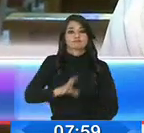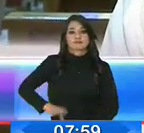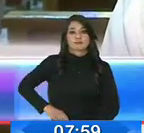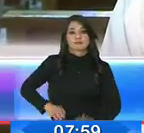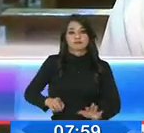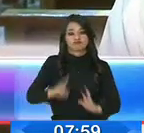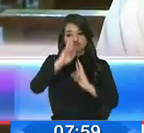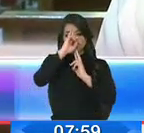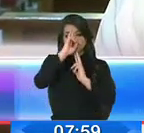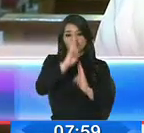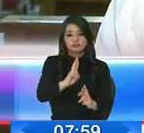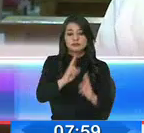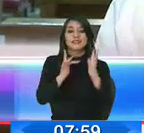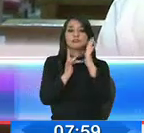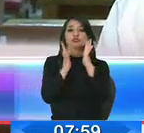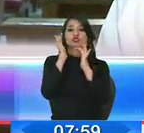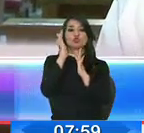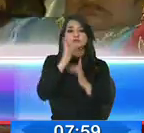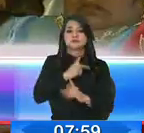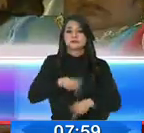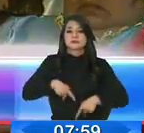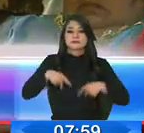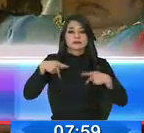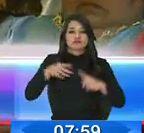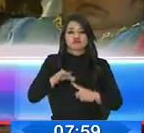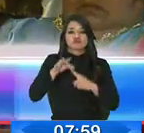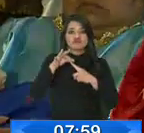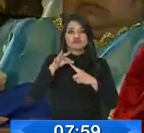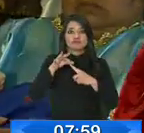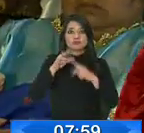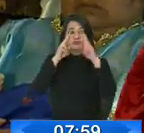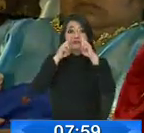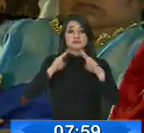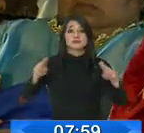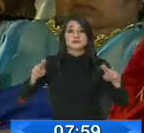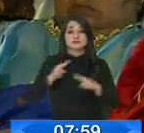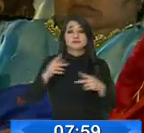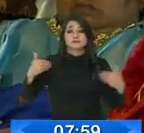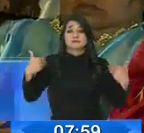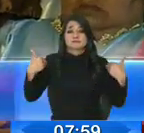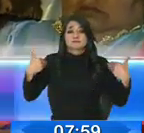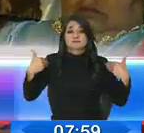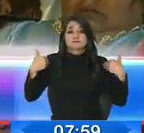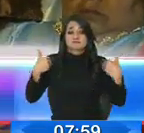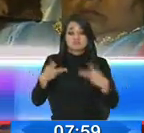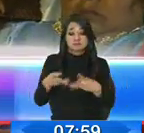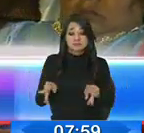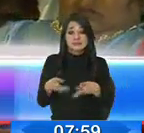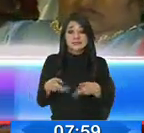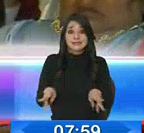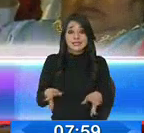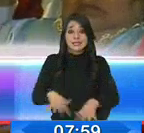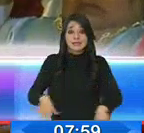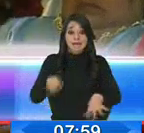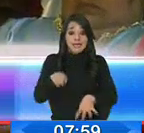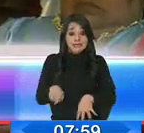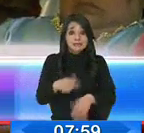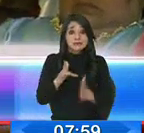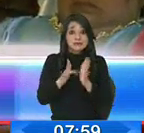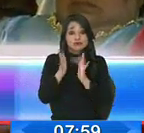niño Jesús como el centro de nuestra vida. Que la alegría de la Navidad alrededor del pesebre donde nació